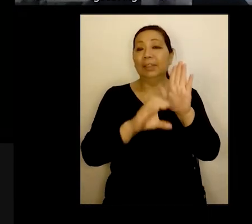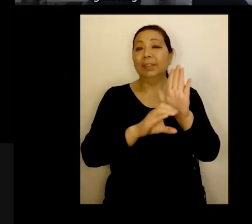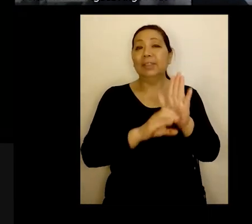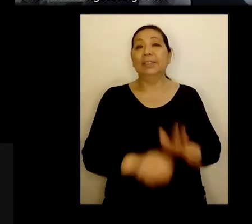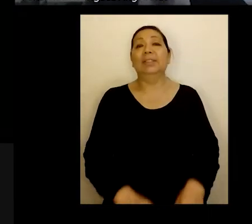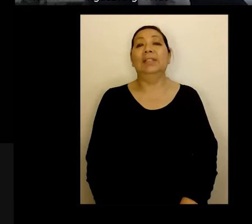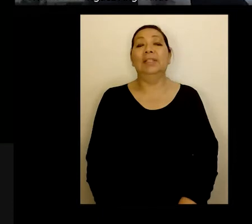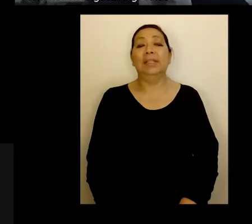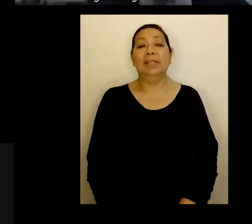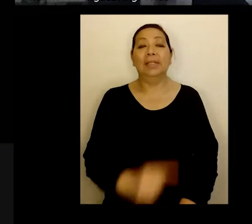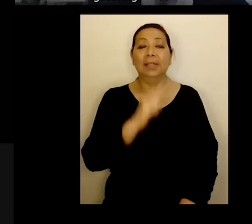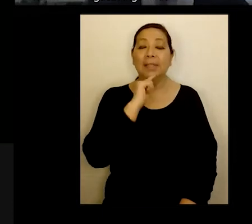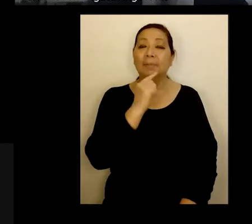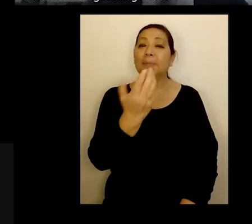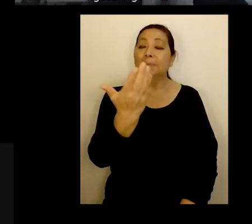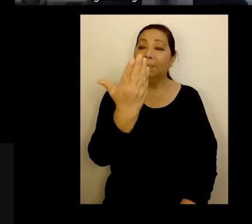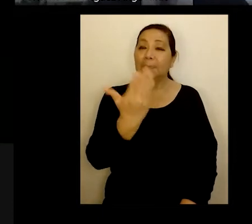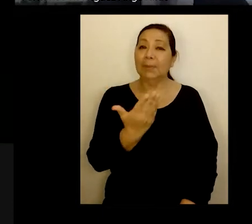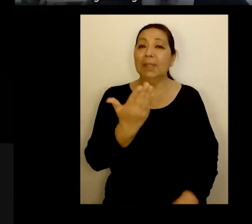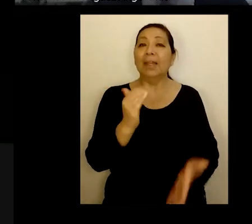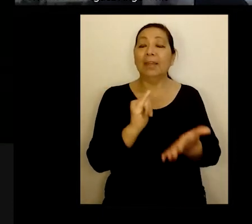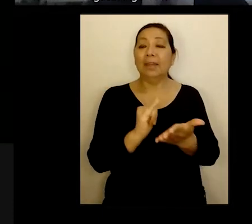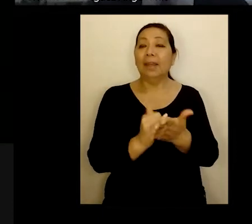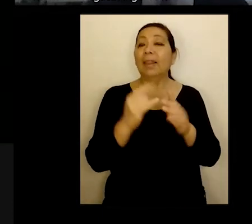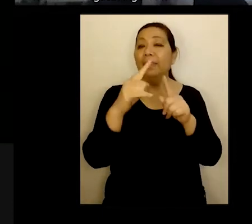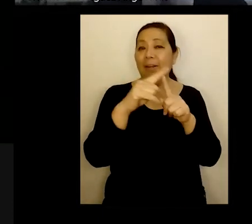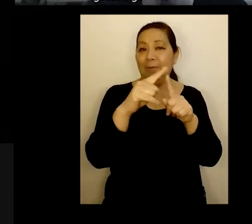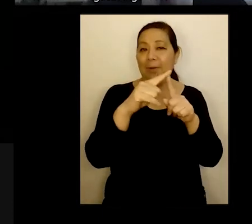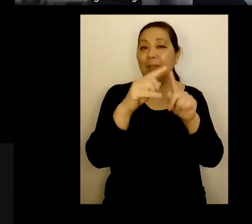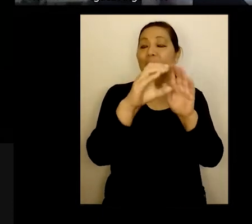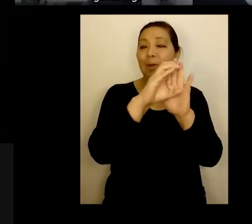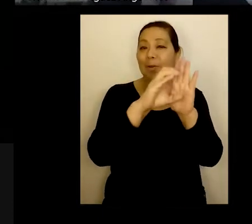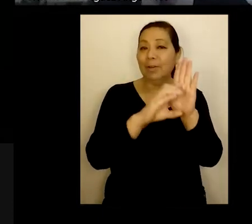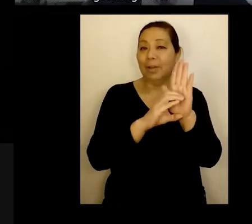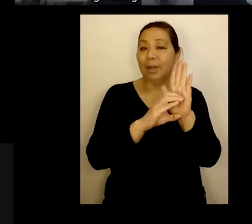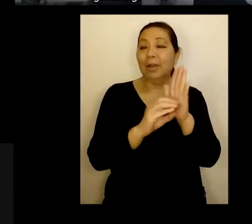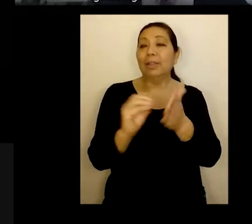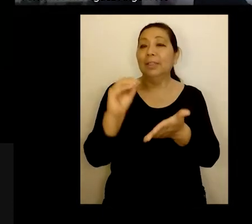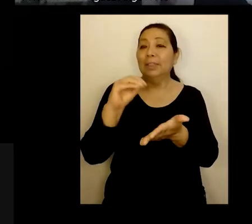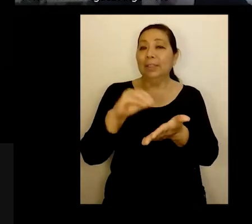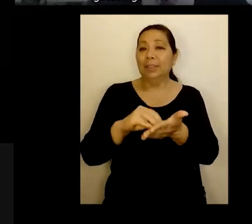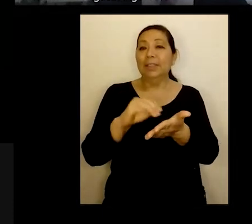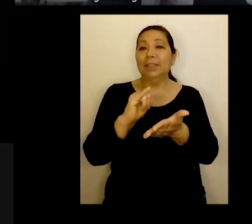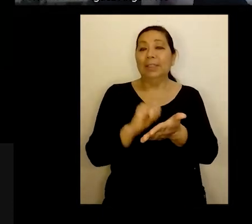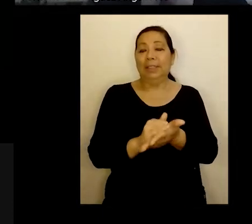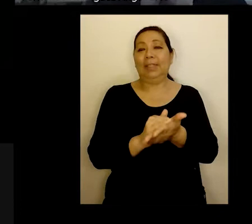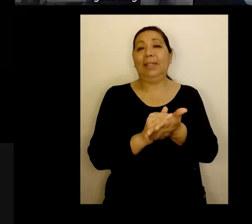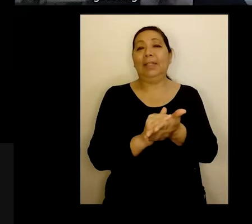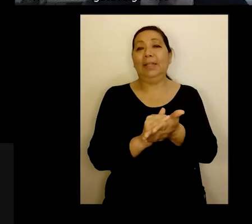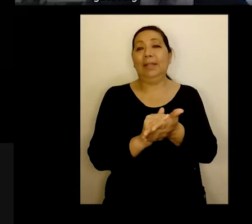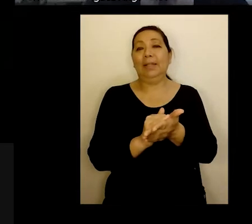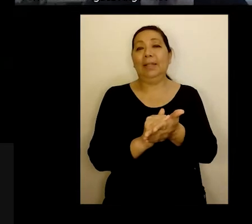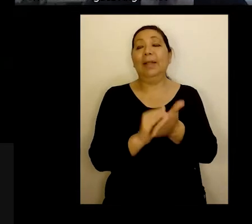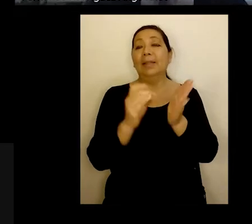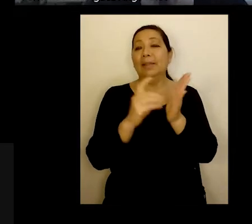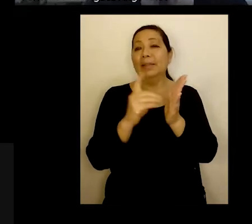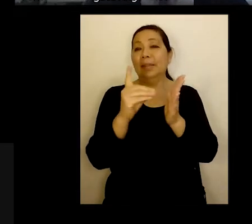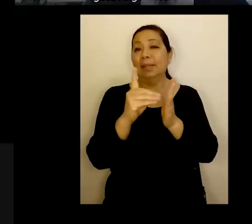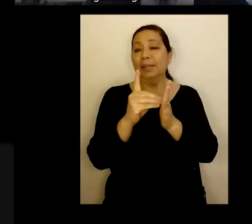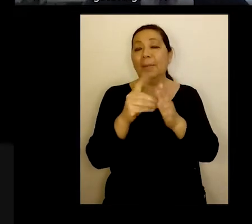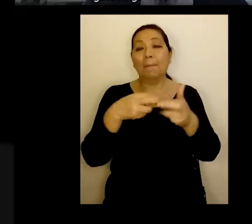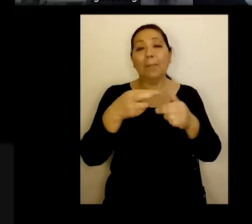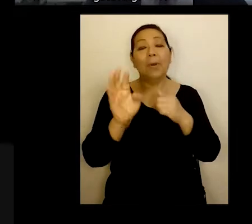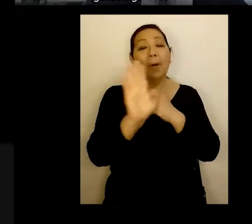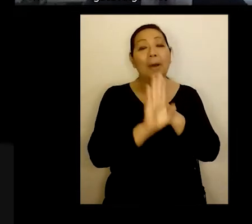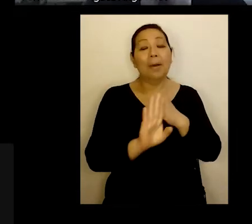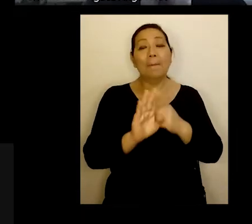constitucional estamos pidiendo que el Tribunal Constitucional revoque la sentencia dictada en el proceso